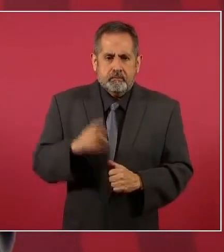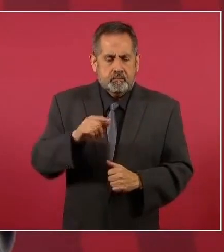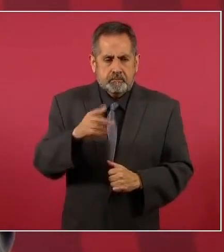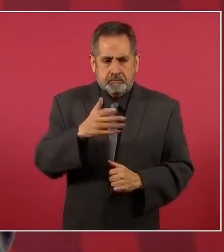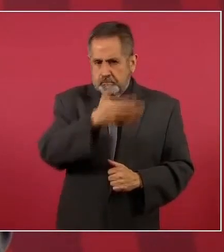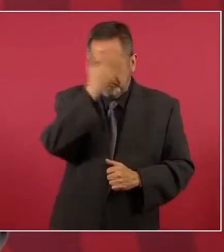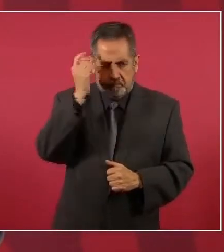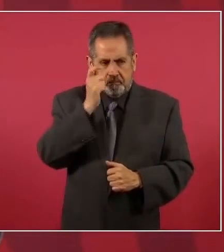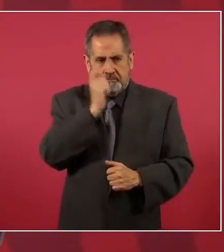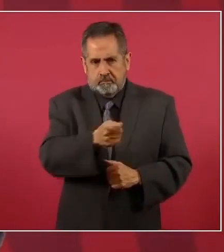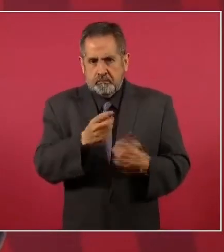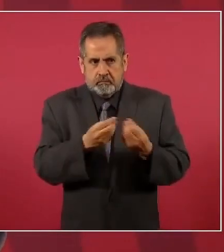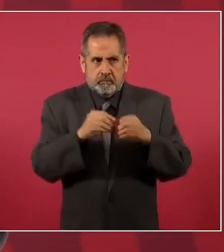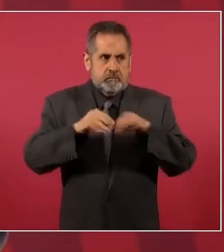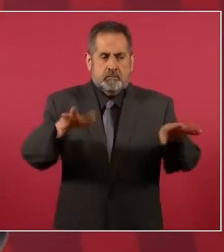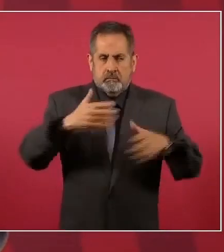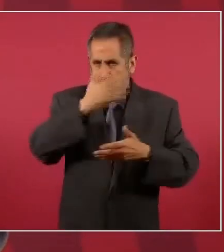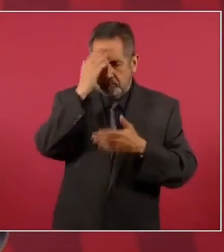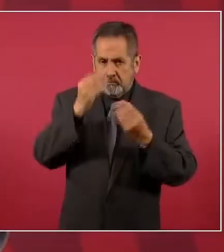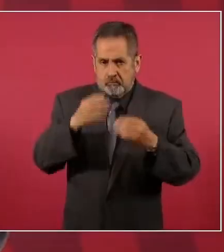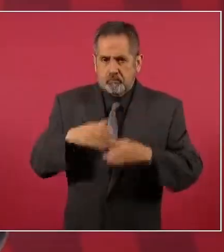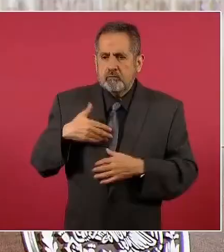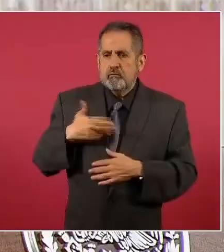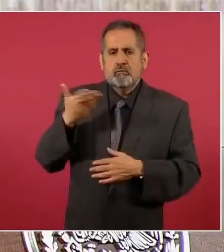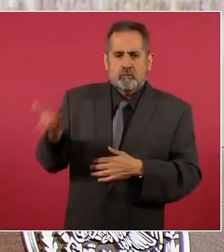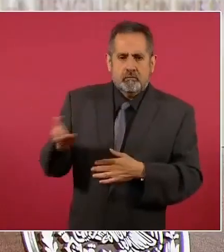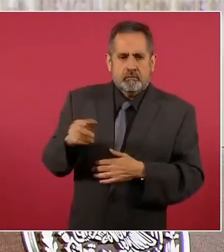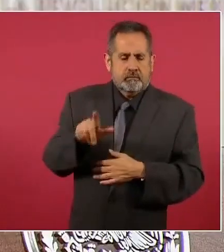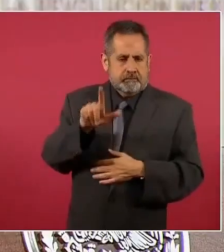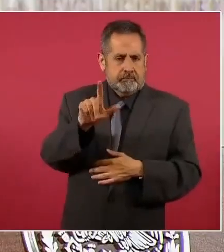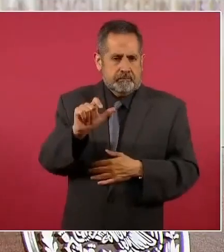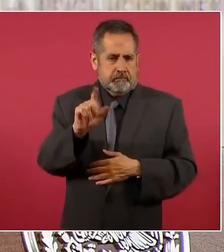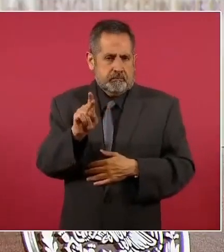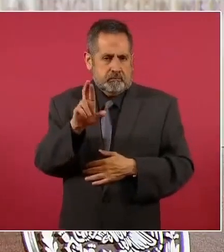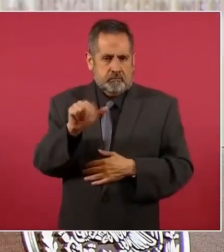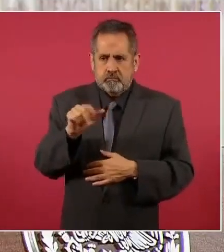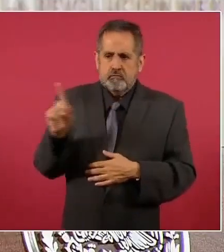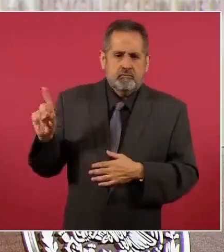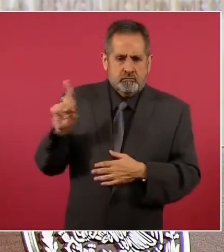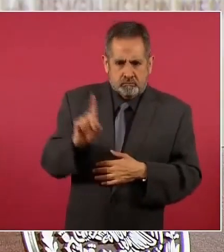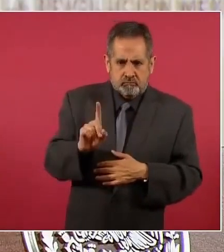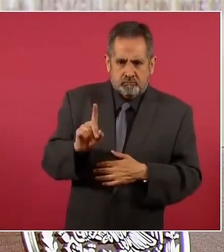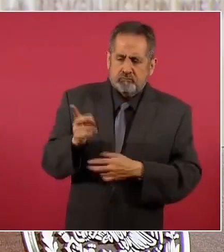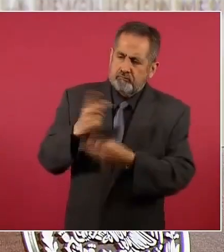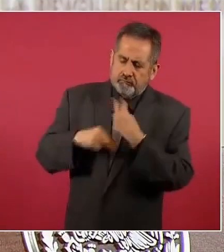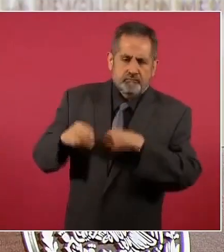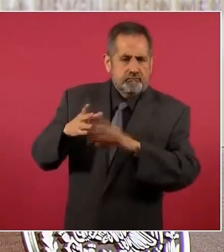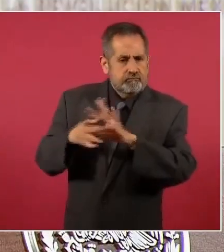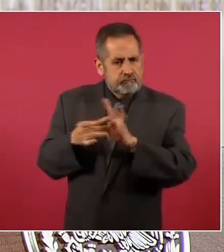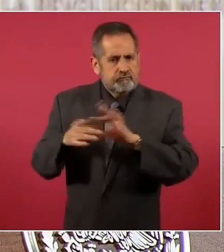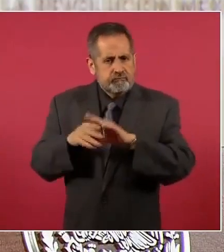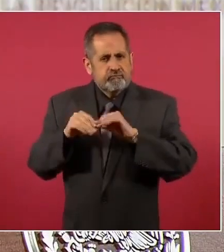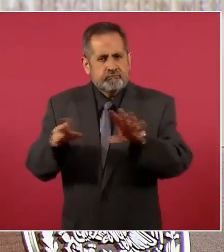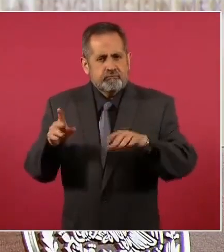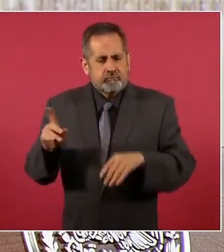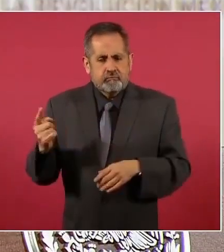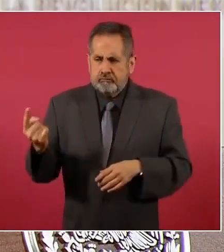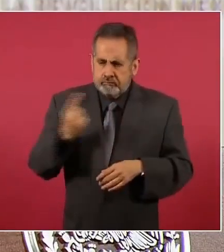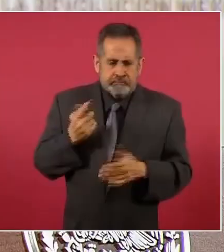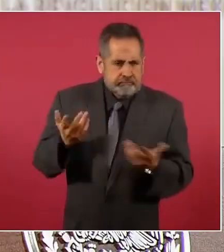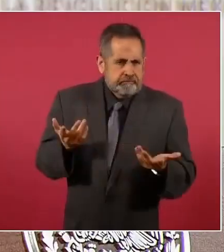mucho sobre esto. Y le voy a pedir a Laura que nos dé, que nos traiga